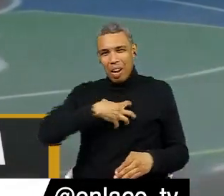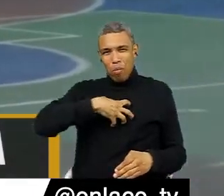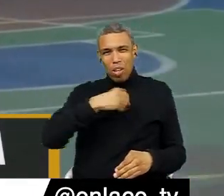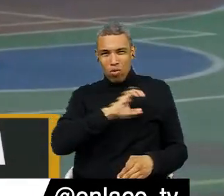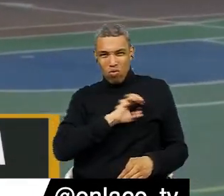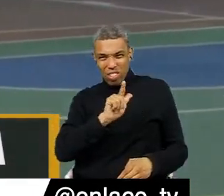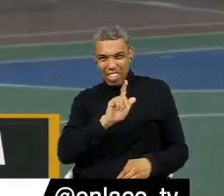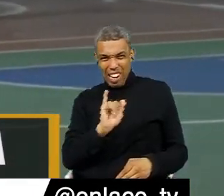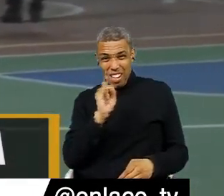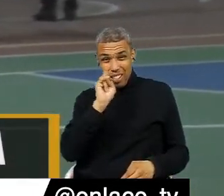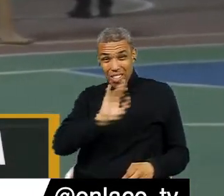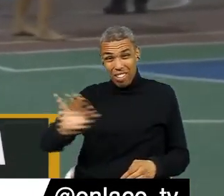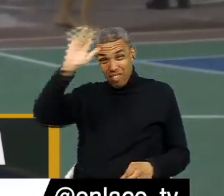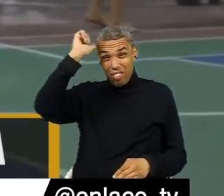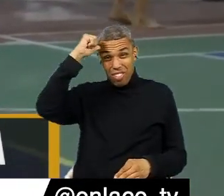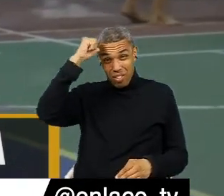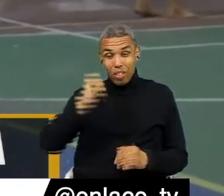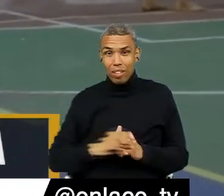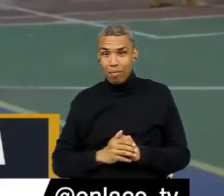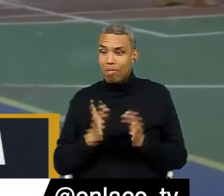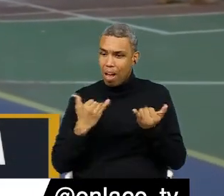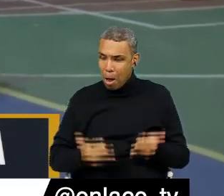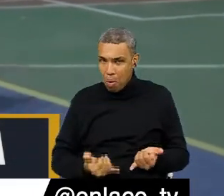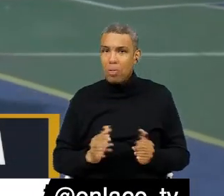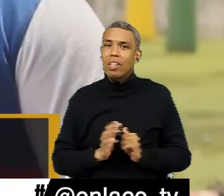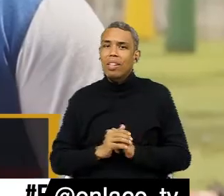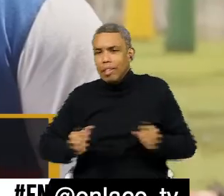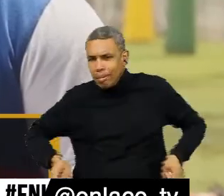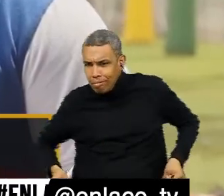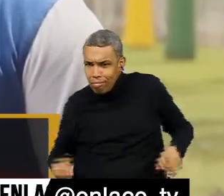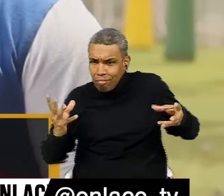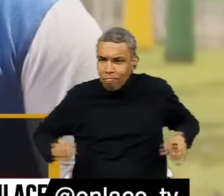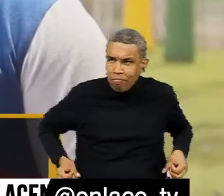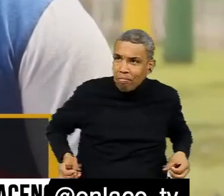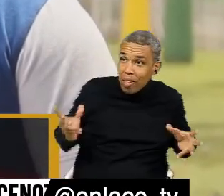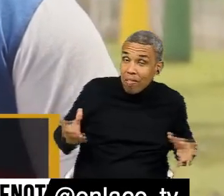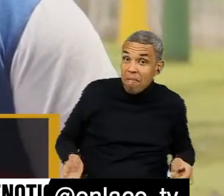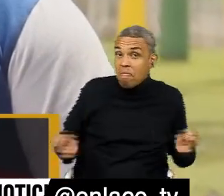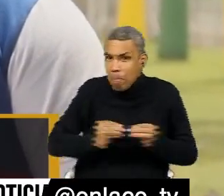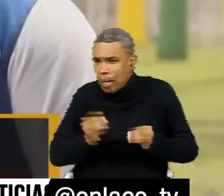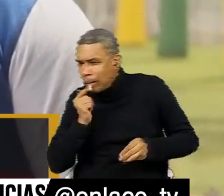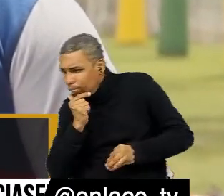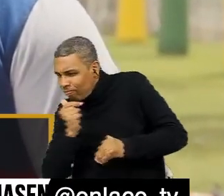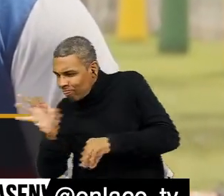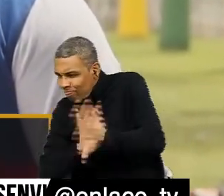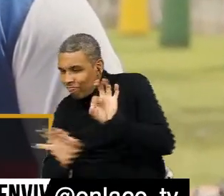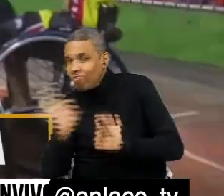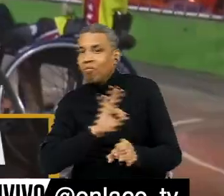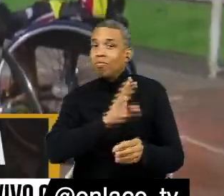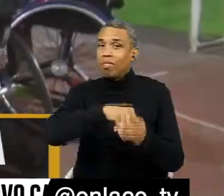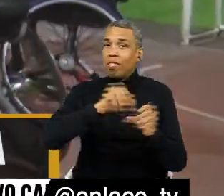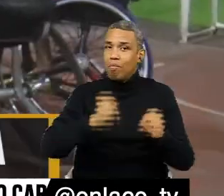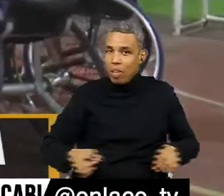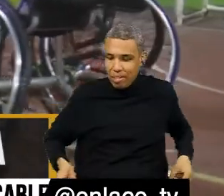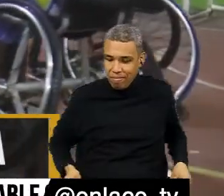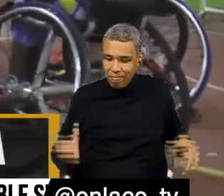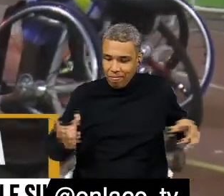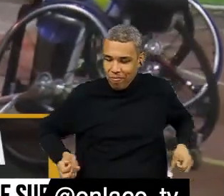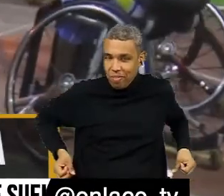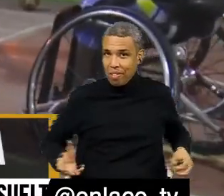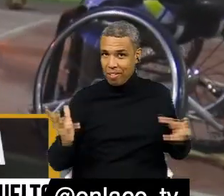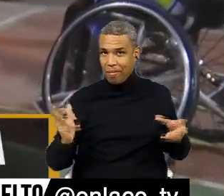selección local que participará en diferentes eventos. Llegamos a la conclusión y el apoyo constante y total